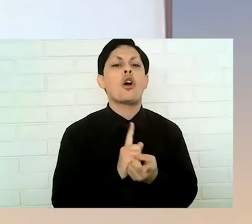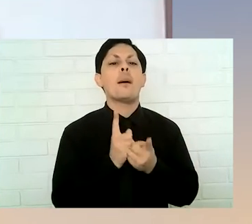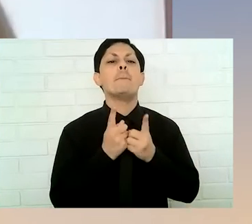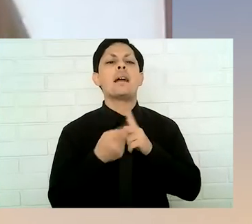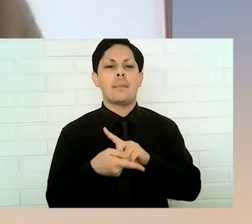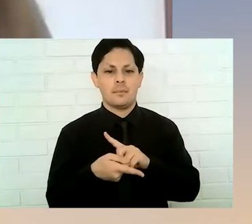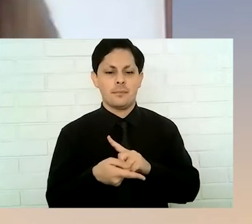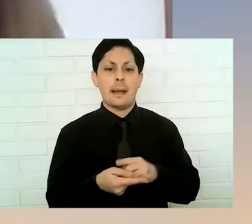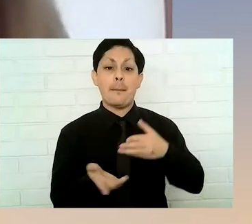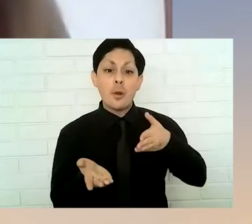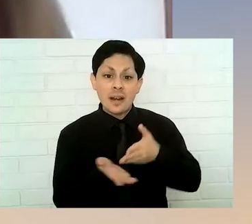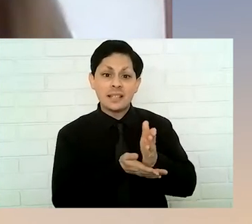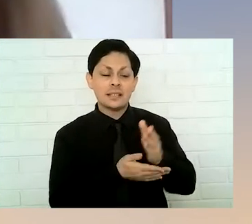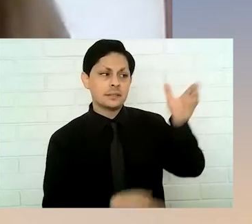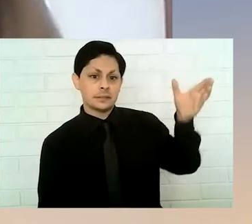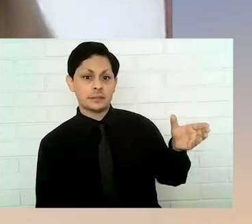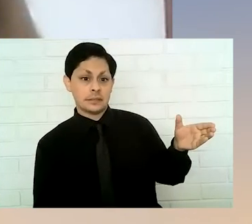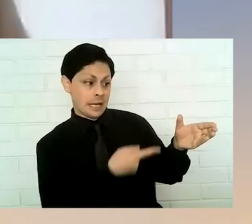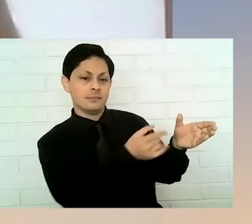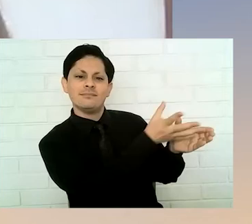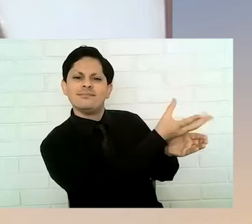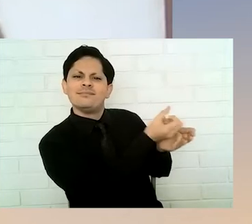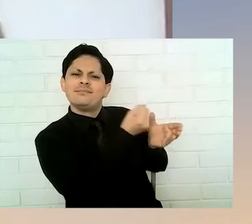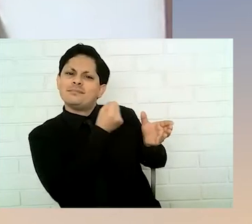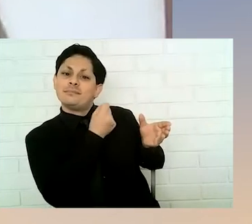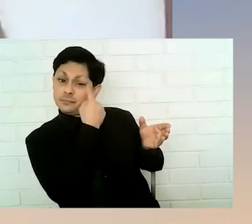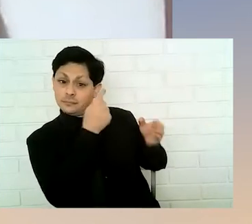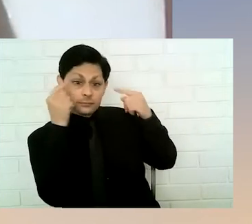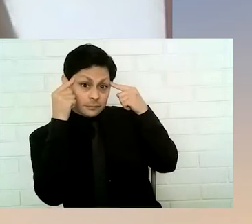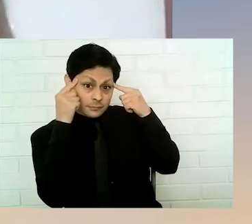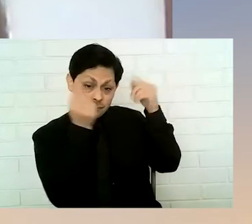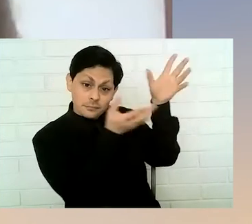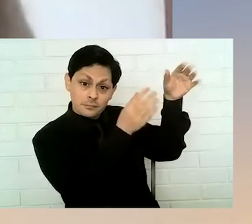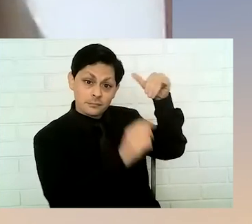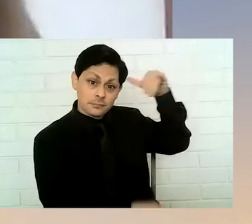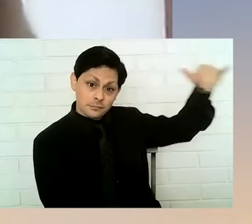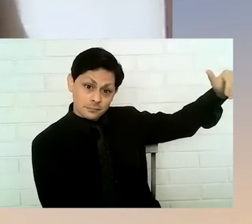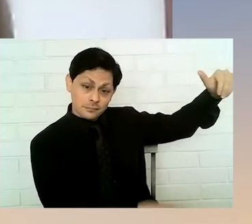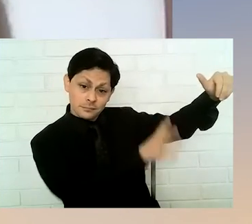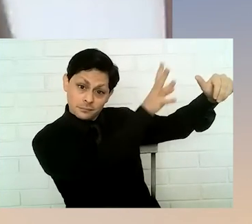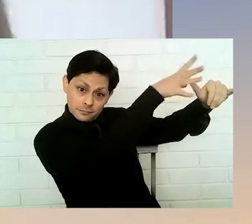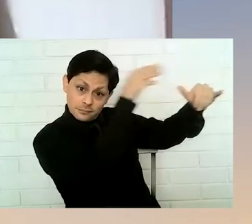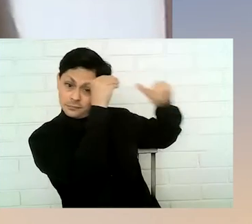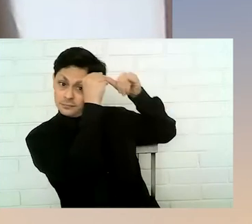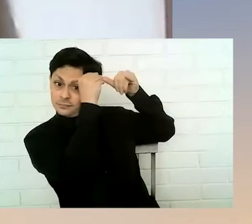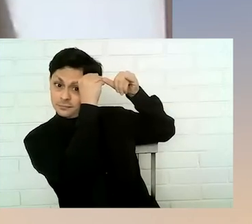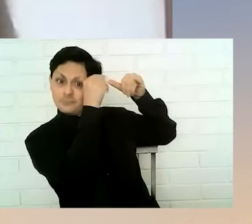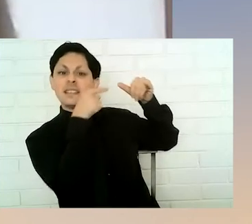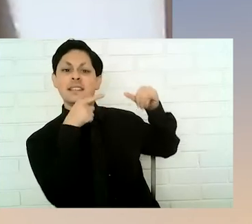que partir valorando lo que se trae. Y esto es lo mismo para todo el ámbito